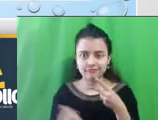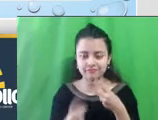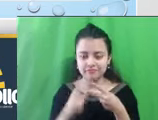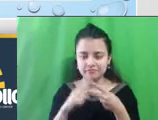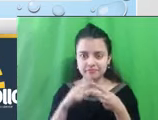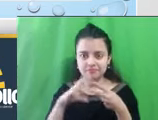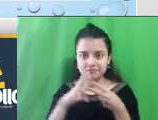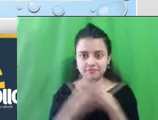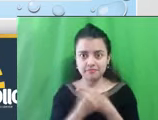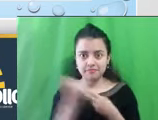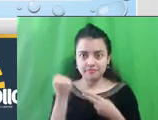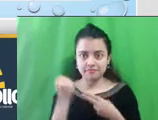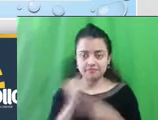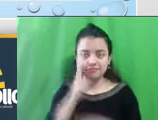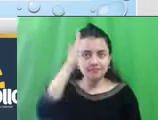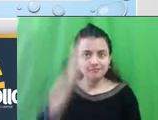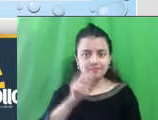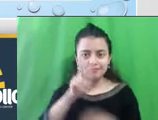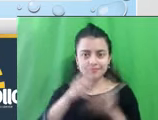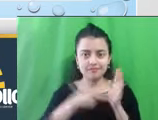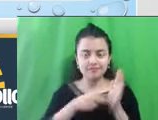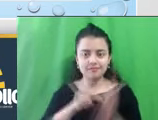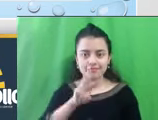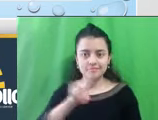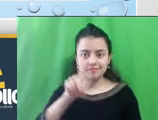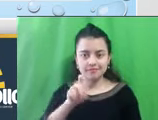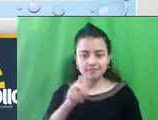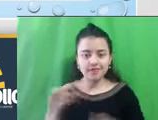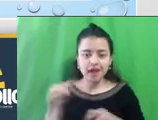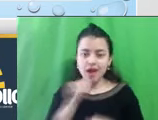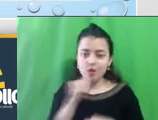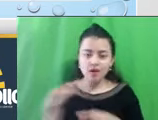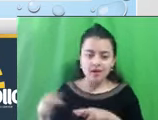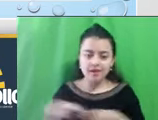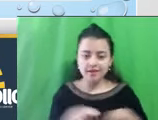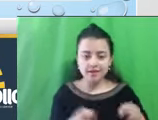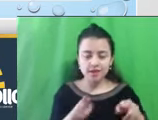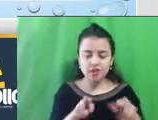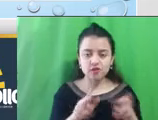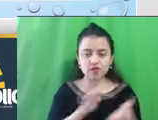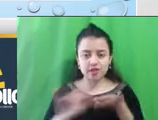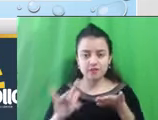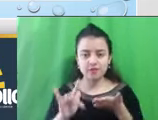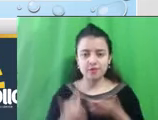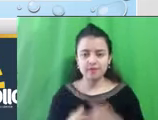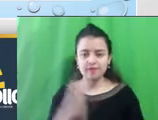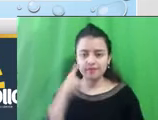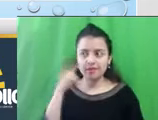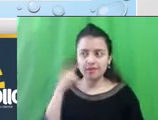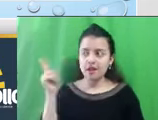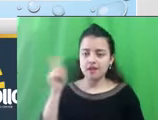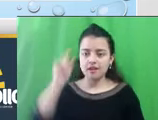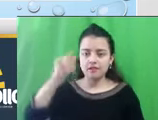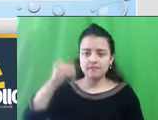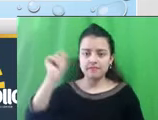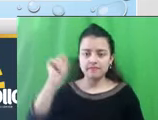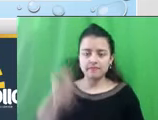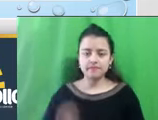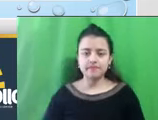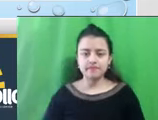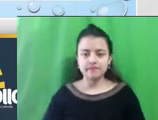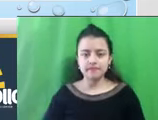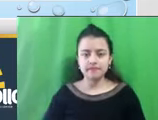2036, habiendo limpiado el agua, y poder trabajar con este indicador que lo teníamos complicado, el D7. Listo, indicadores